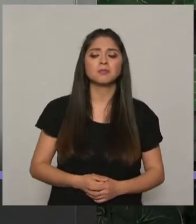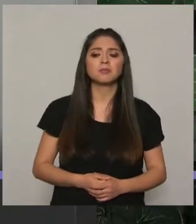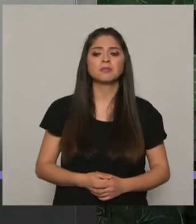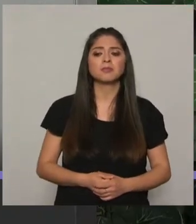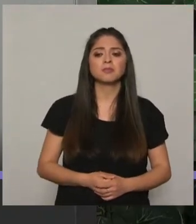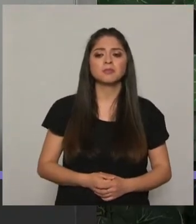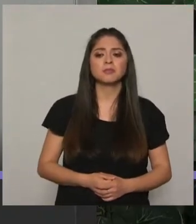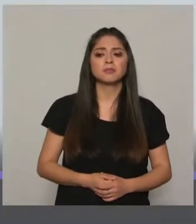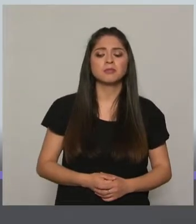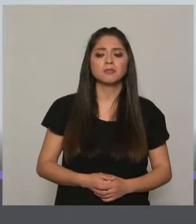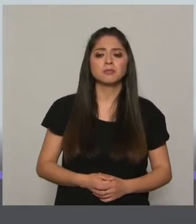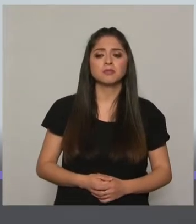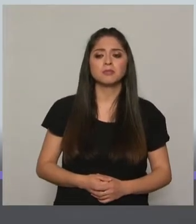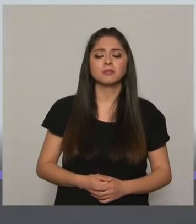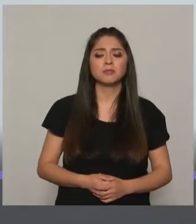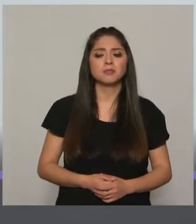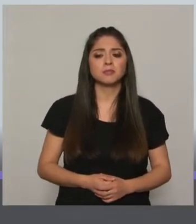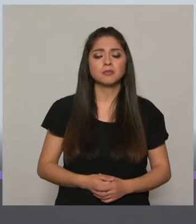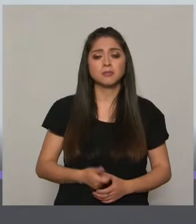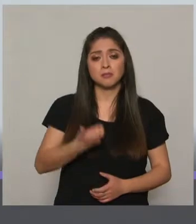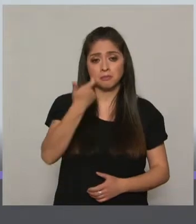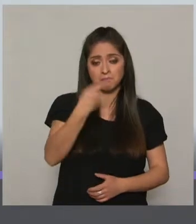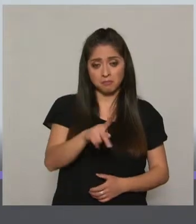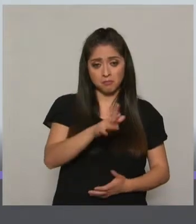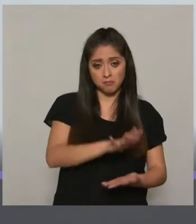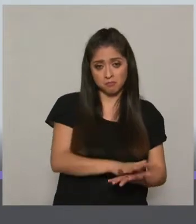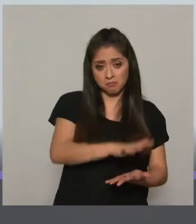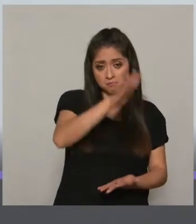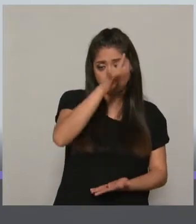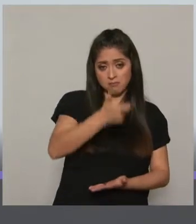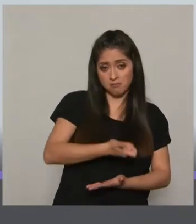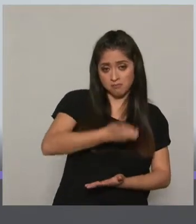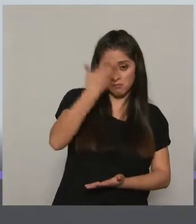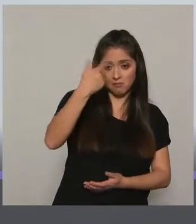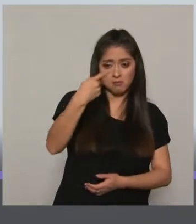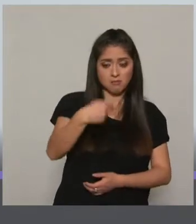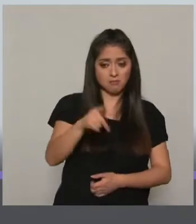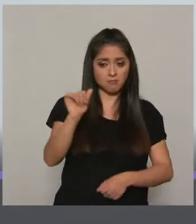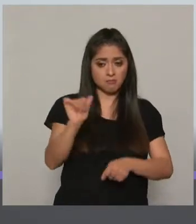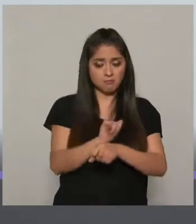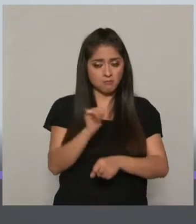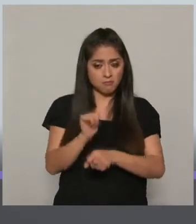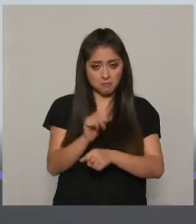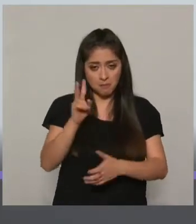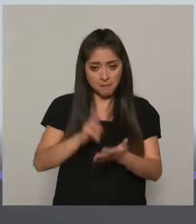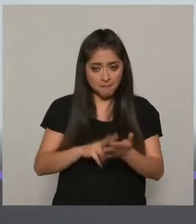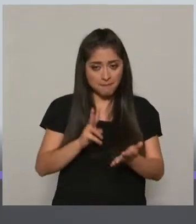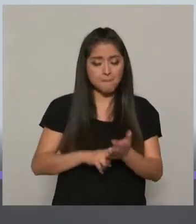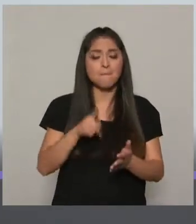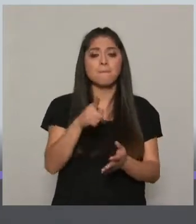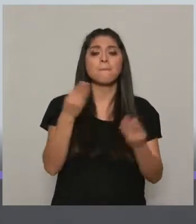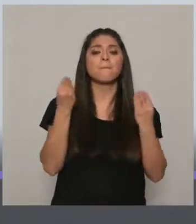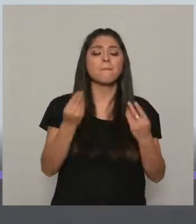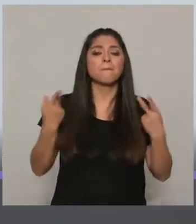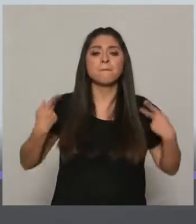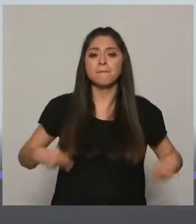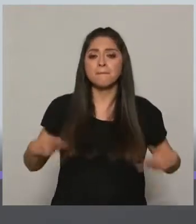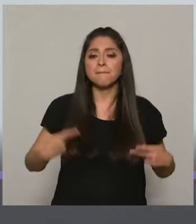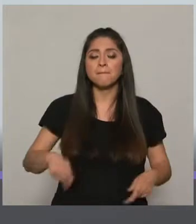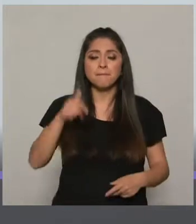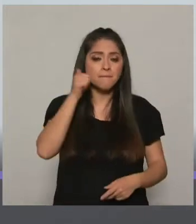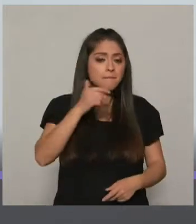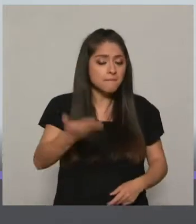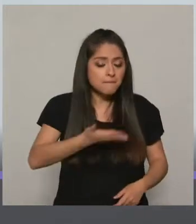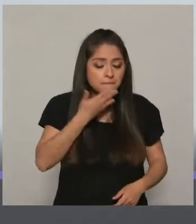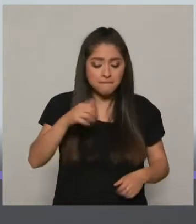incremento evidentemente del precio de los automotores, de los automóviles, muchas personas están comprando motonetas, están